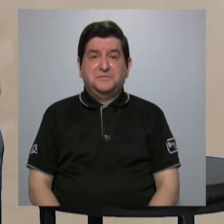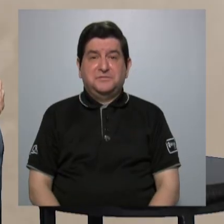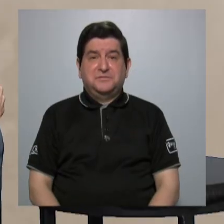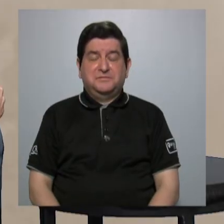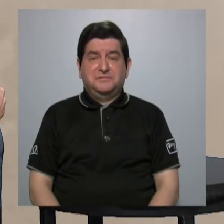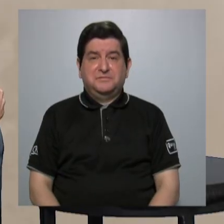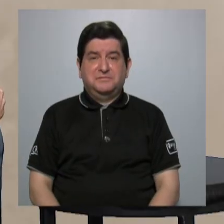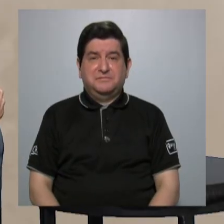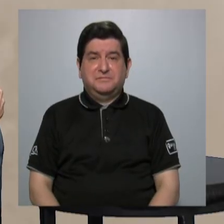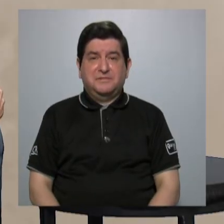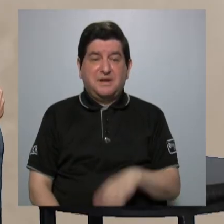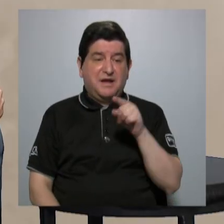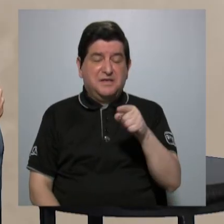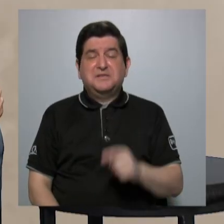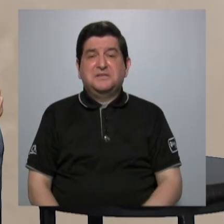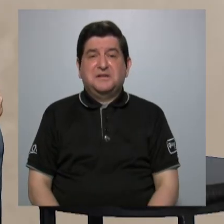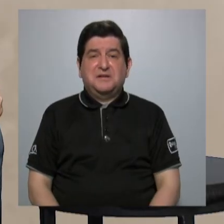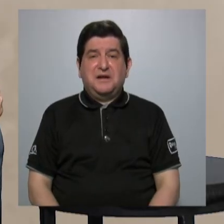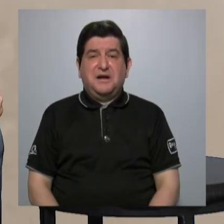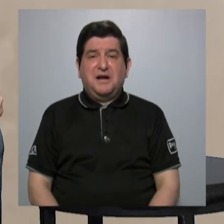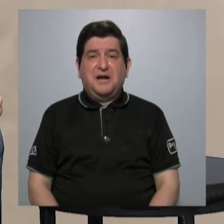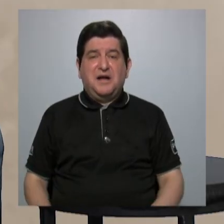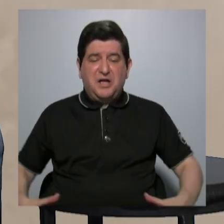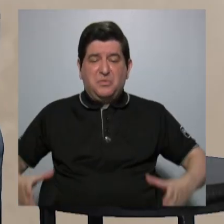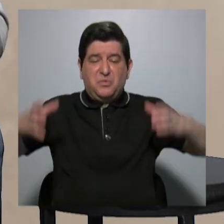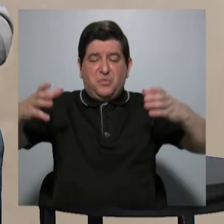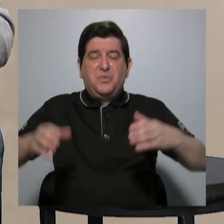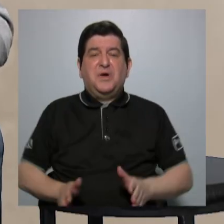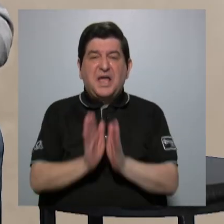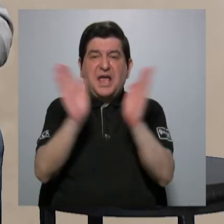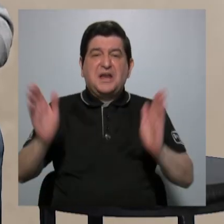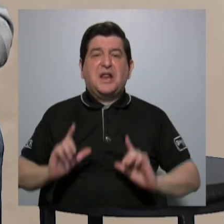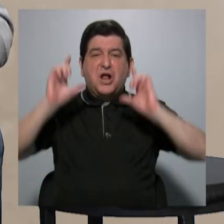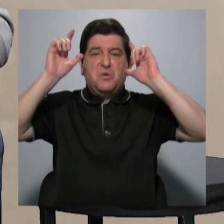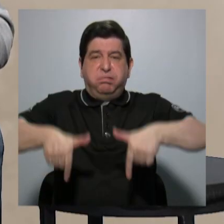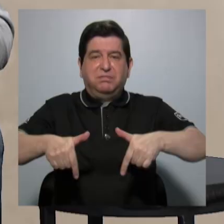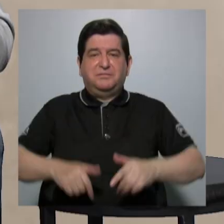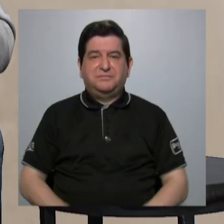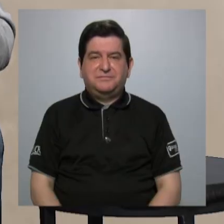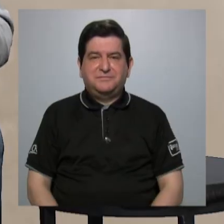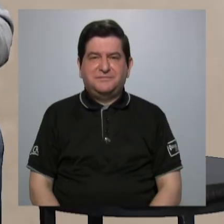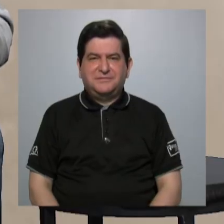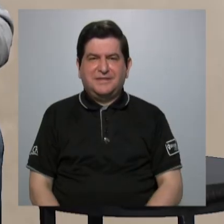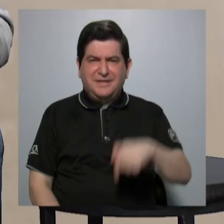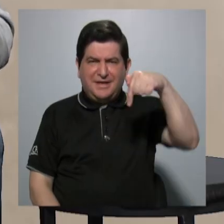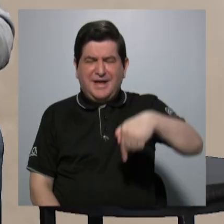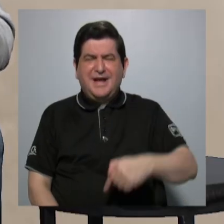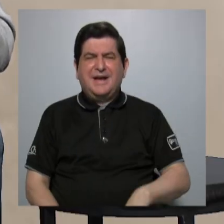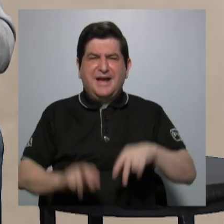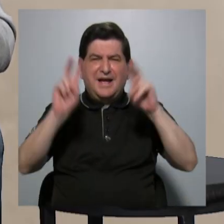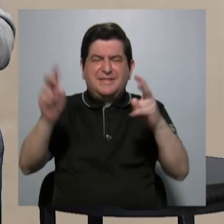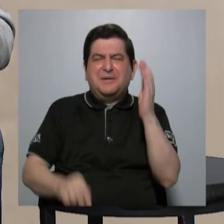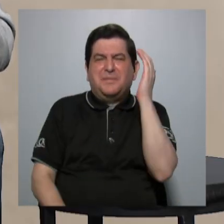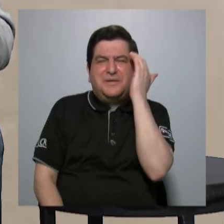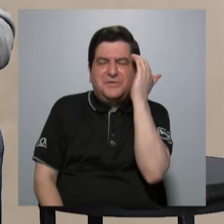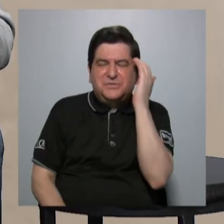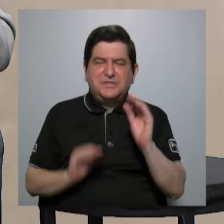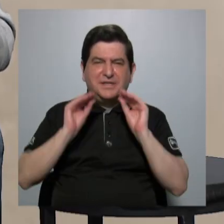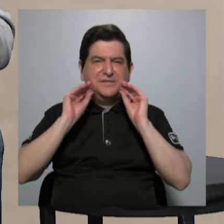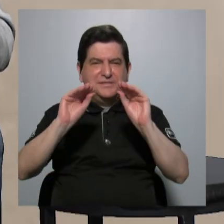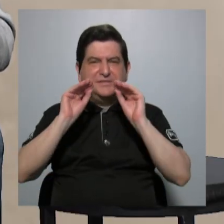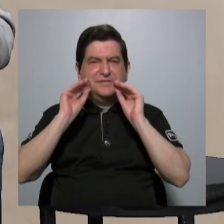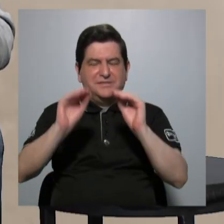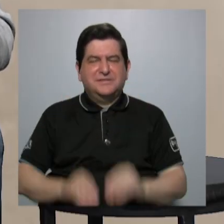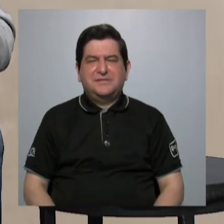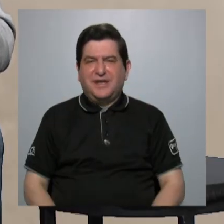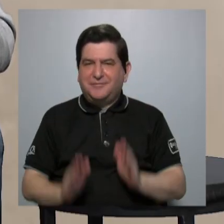viene y lo desecha en el basurero general. Aquí es un tema de conciencia, también un tema de educación